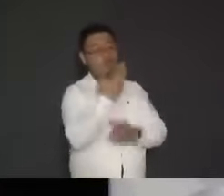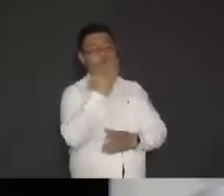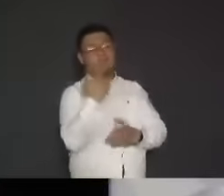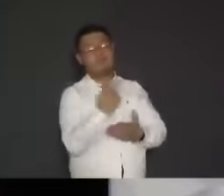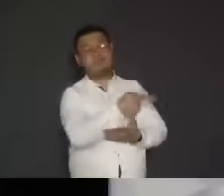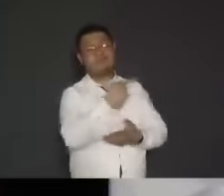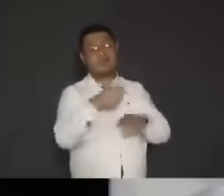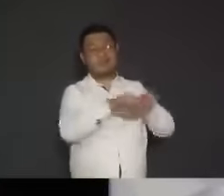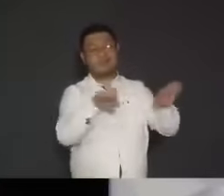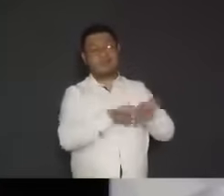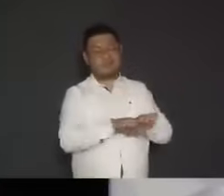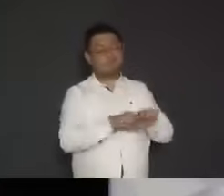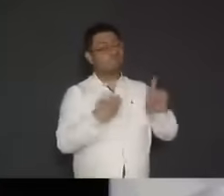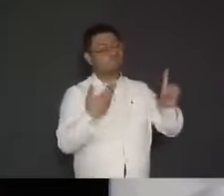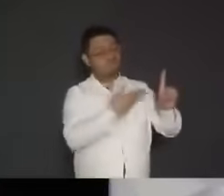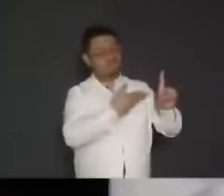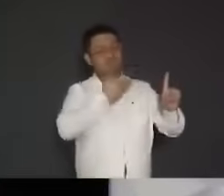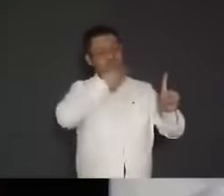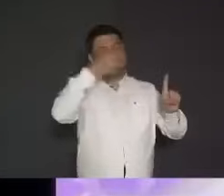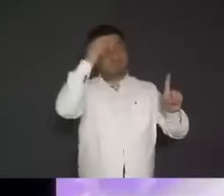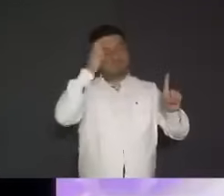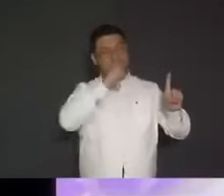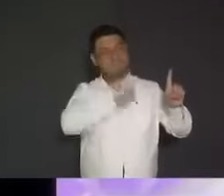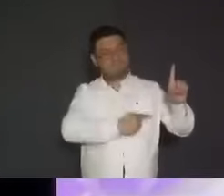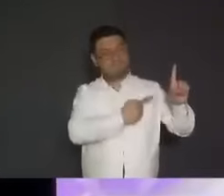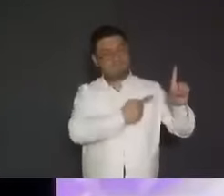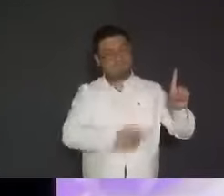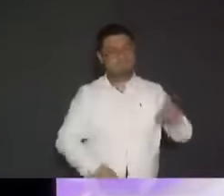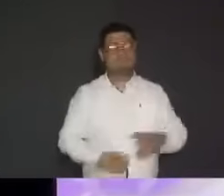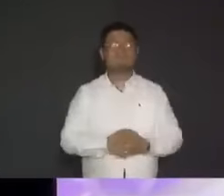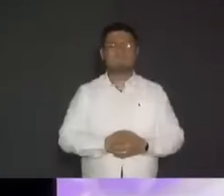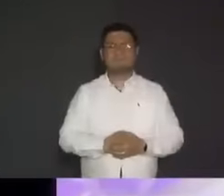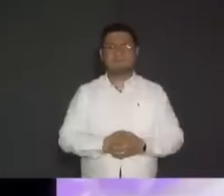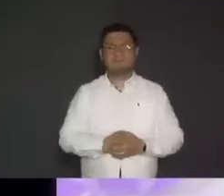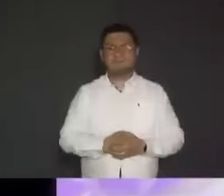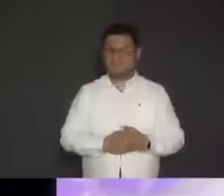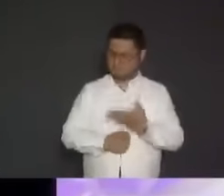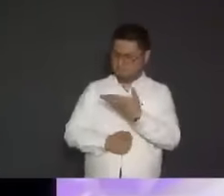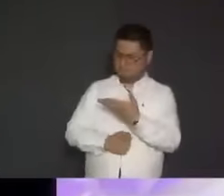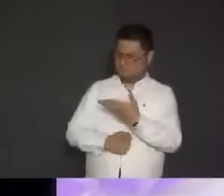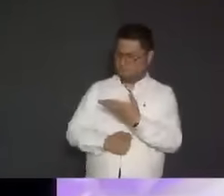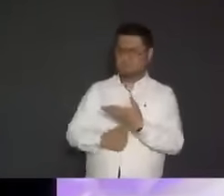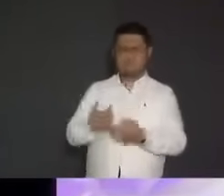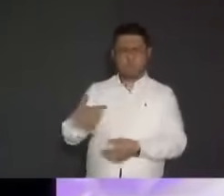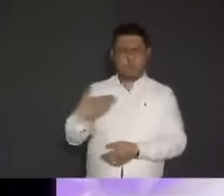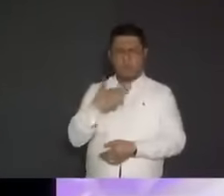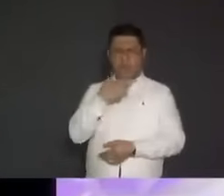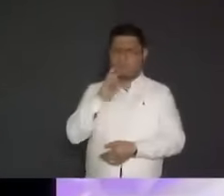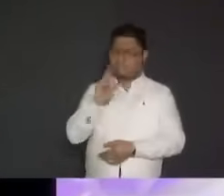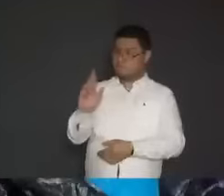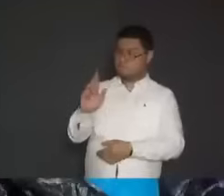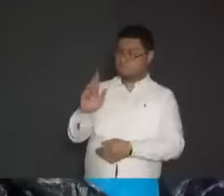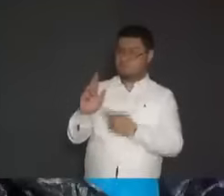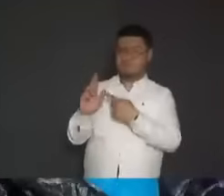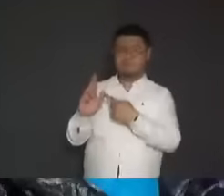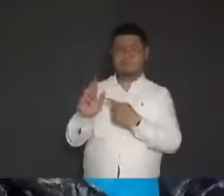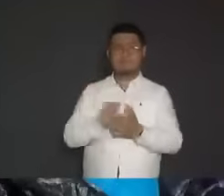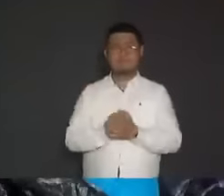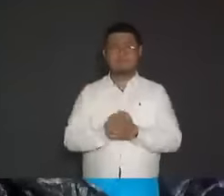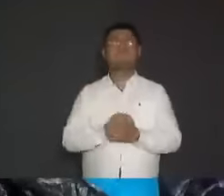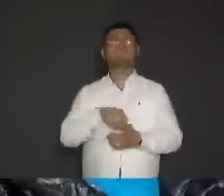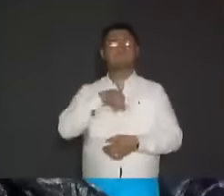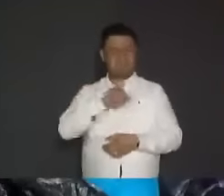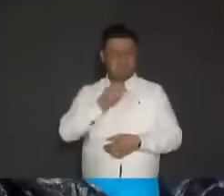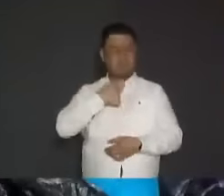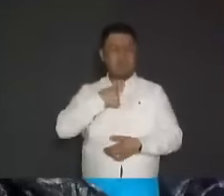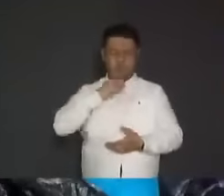es el candidato mentiroso. Gracias, candidato. Candidato Joaquín Díaz Mena, ¿quiere responder al señalamiento? Soy miembro de la Asociación